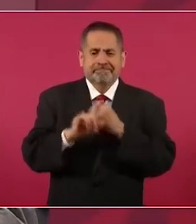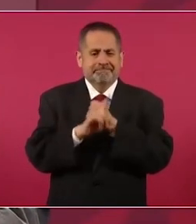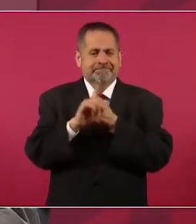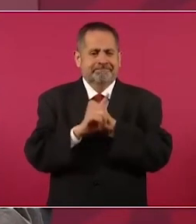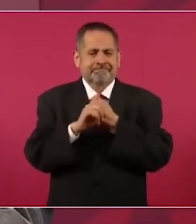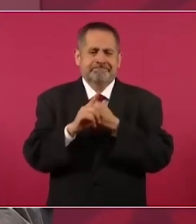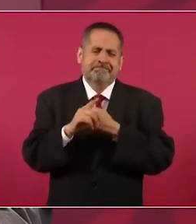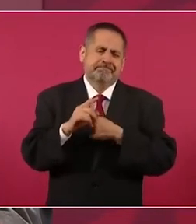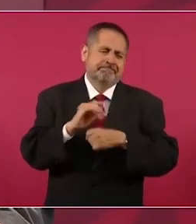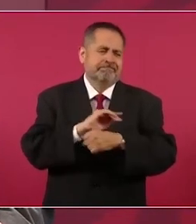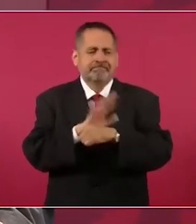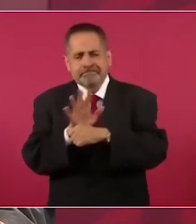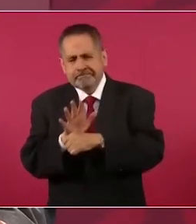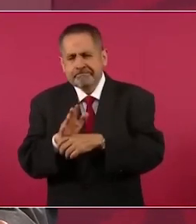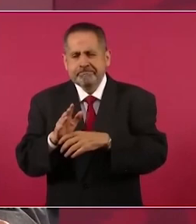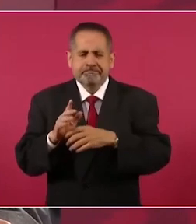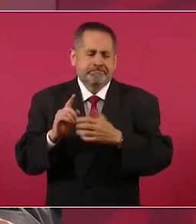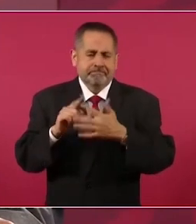originada por la pandemia,